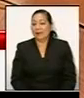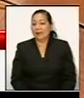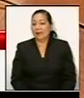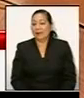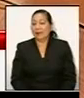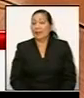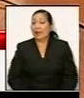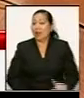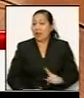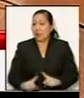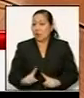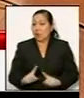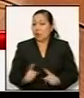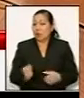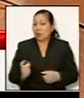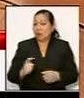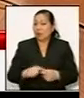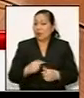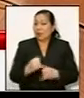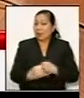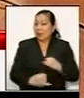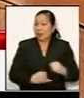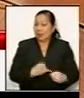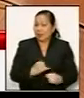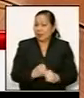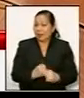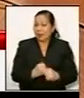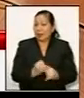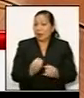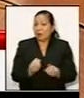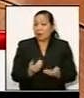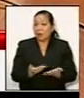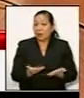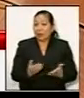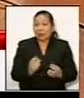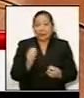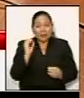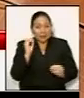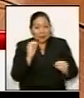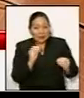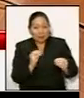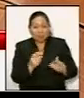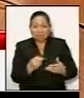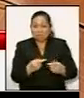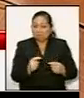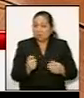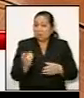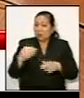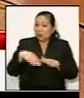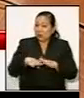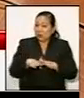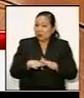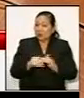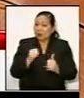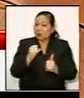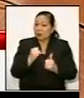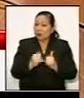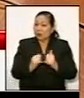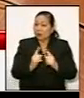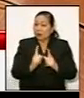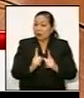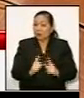algunos de los convenios internacionales tuvo como condición sugerencia de recomendación una inclusión al término conflicto